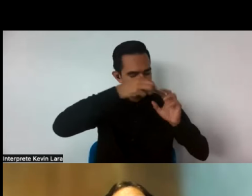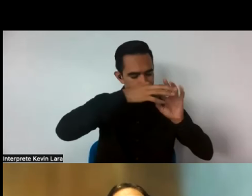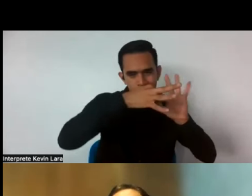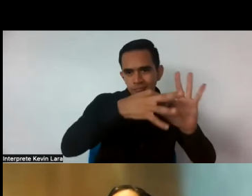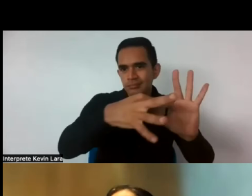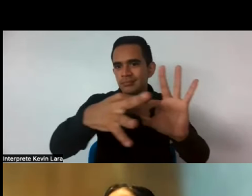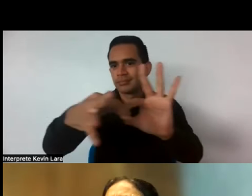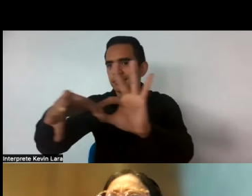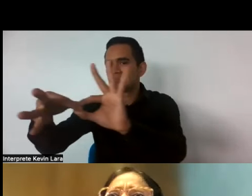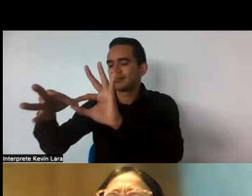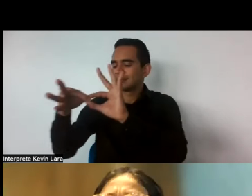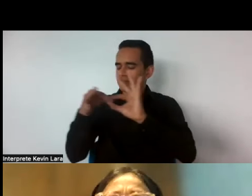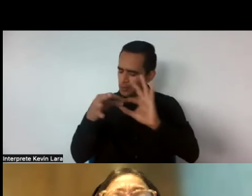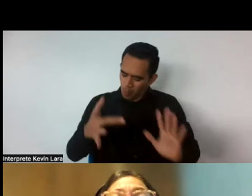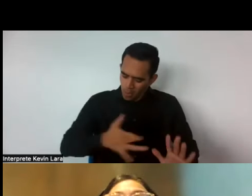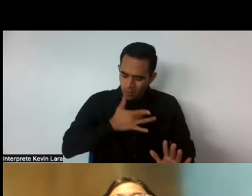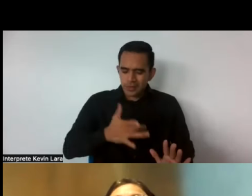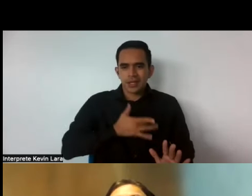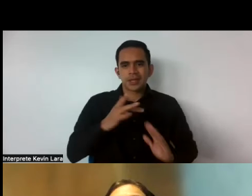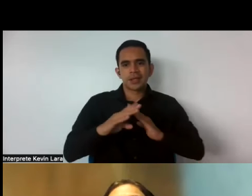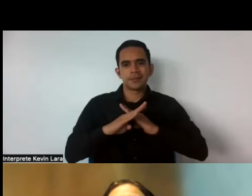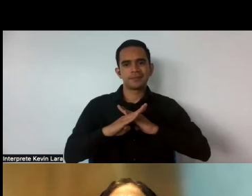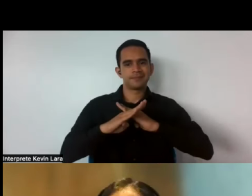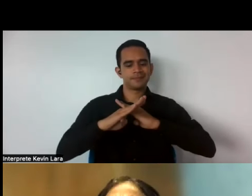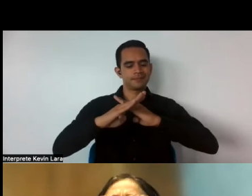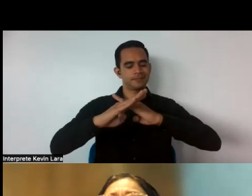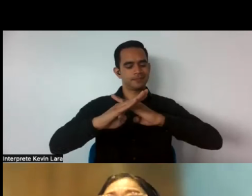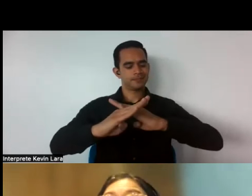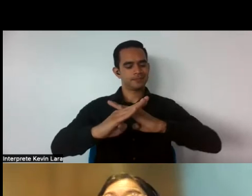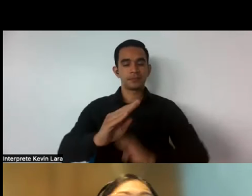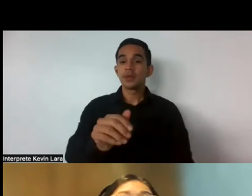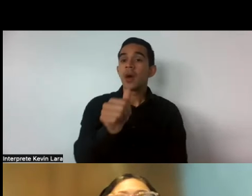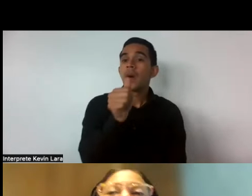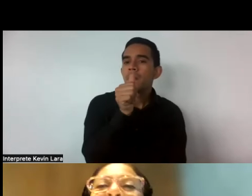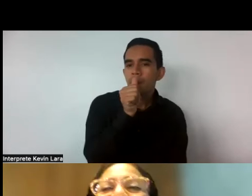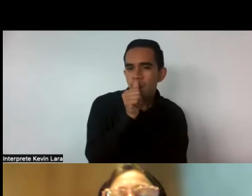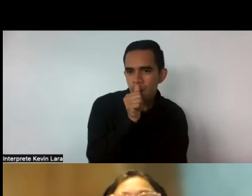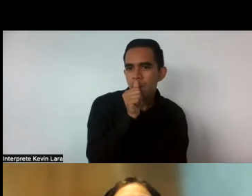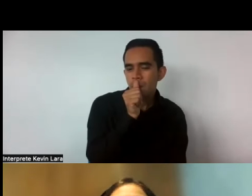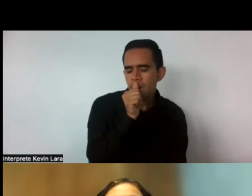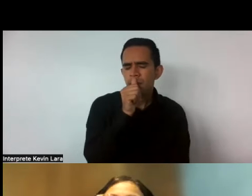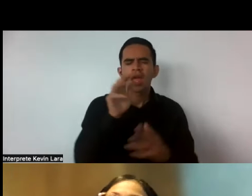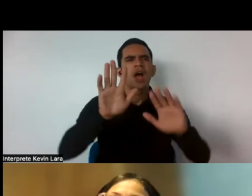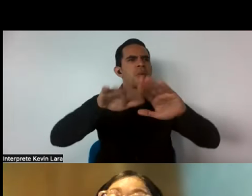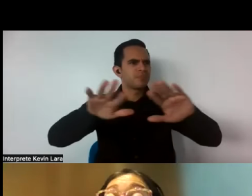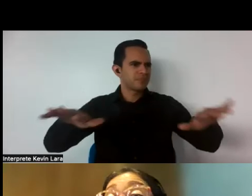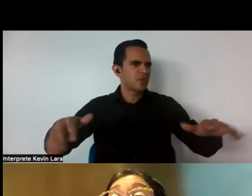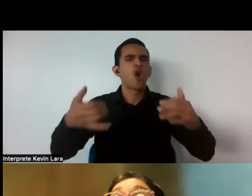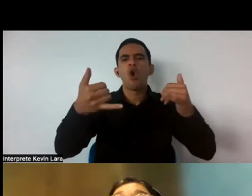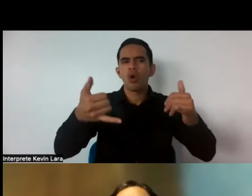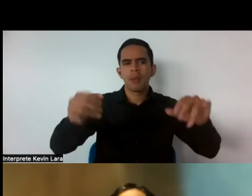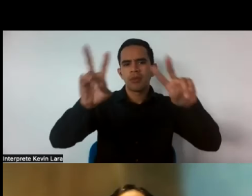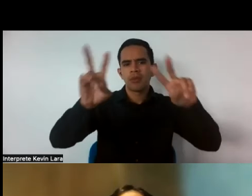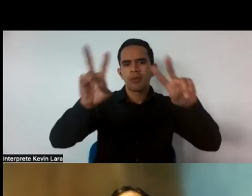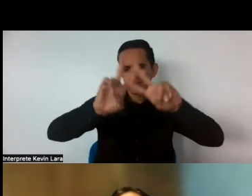un espacio seguro, confidencial, vamos a estar revisando algunos conceptos, pero esta no es una formación teórica, es